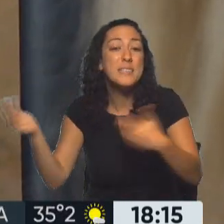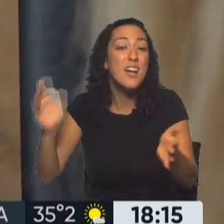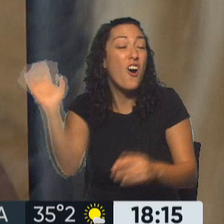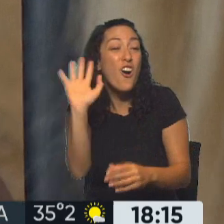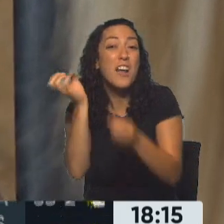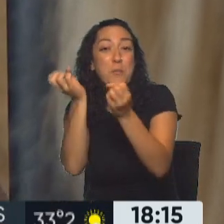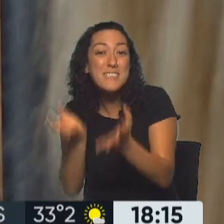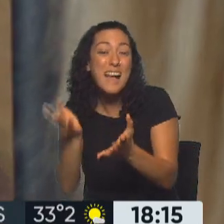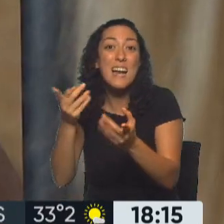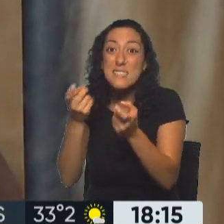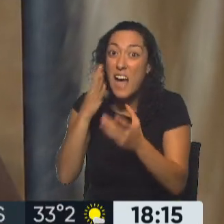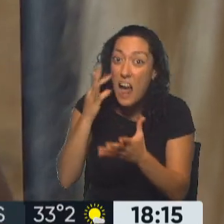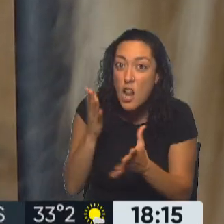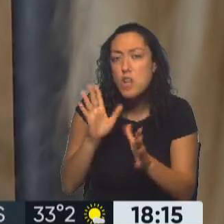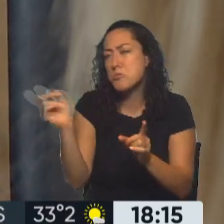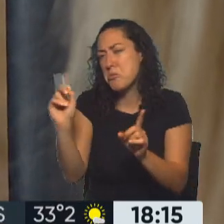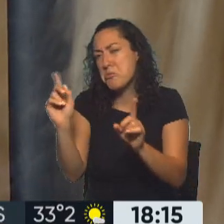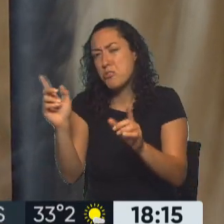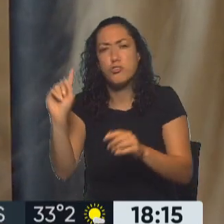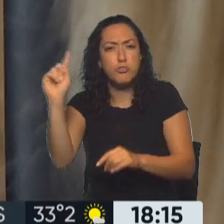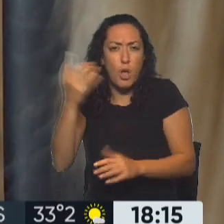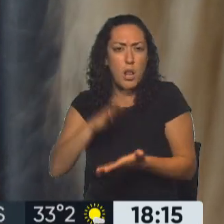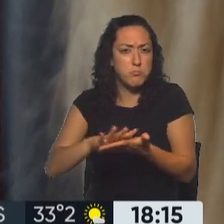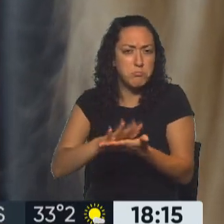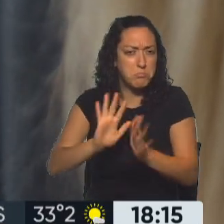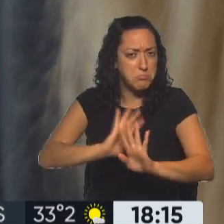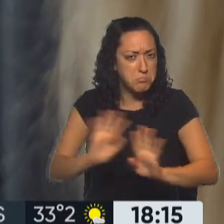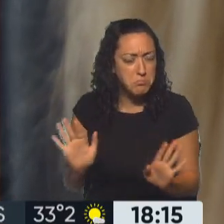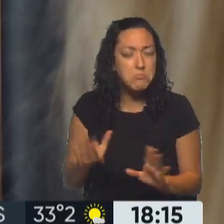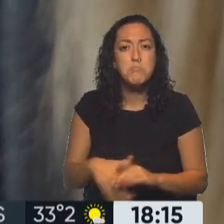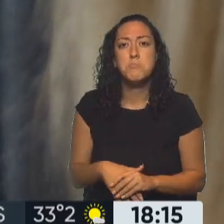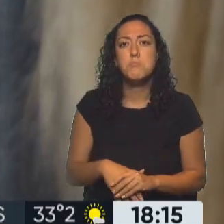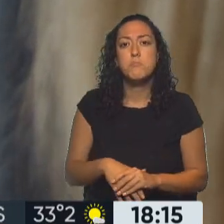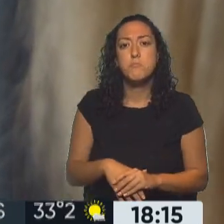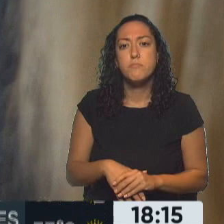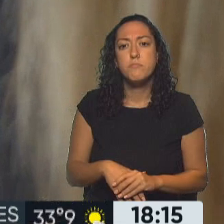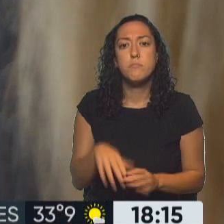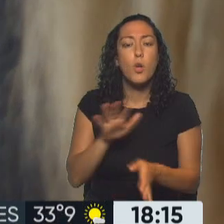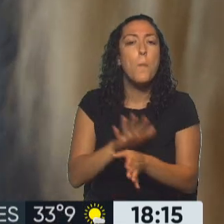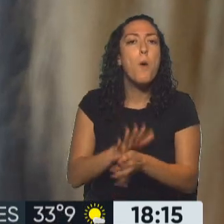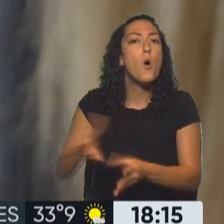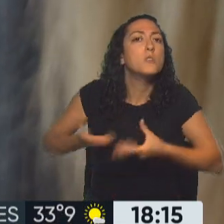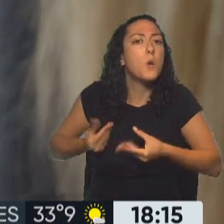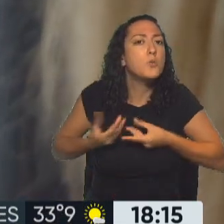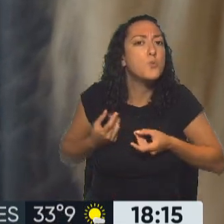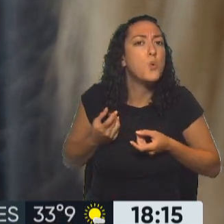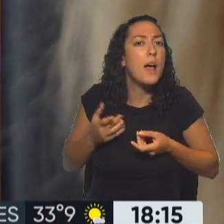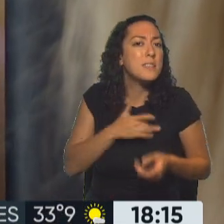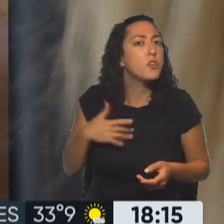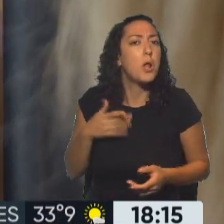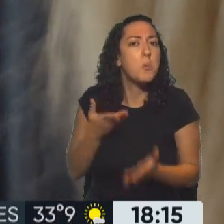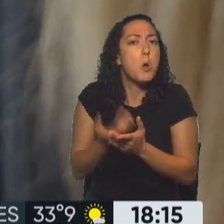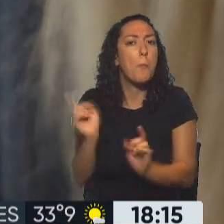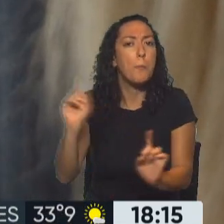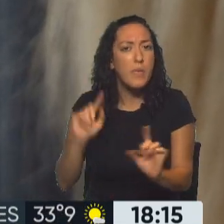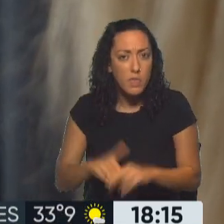María, ¿cómo está? ¿Necesita algo? No, no, porque ella se arreglaba sola. Era como que no pedía mucha ayuda, pero bueno,